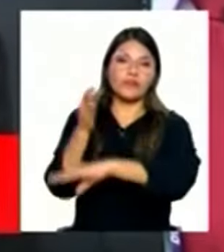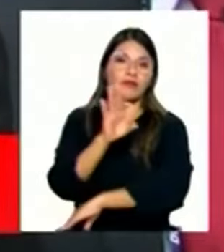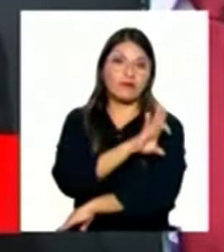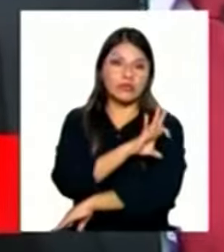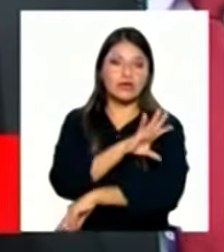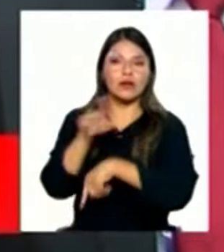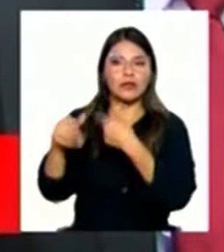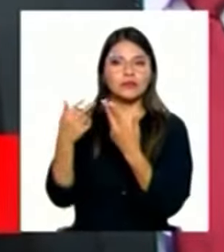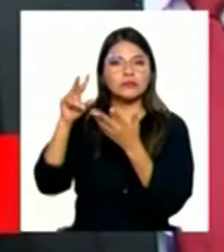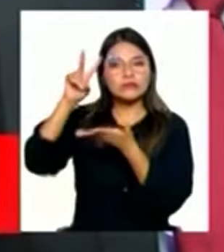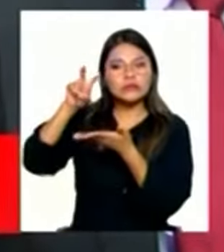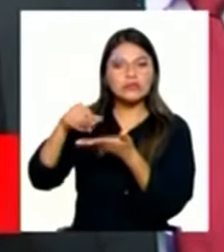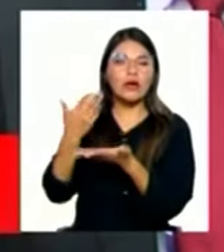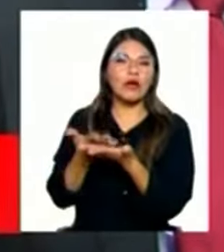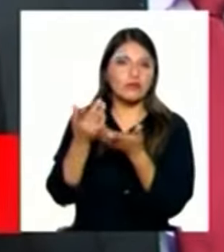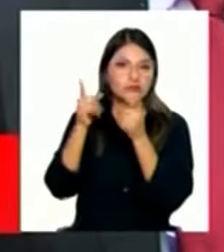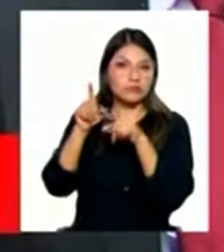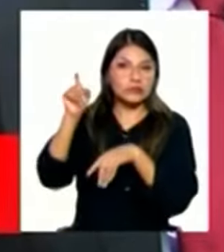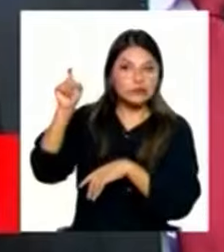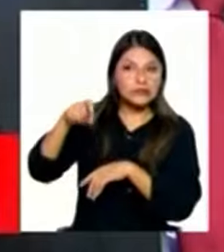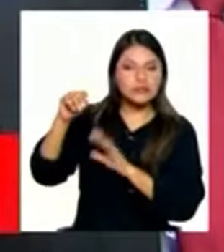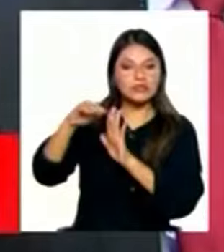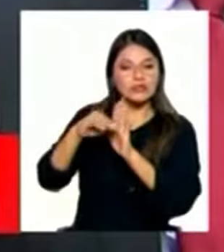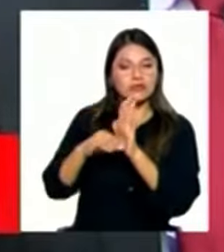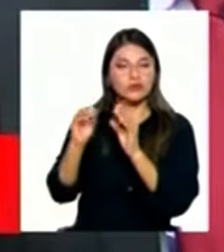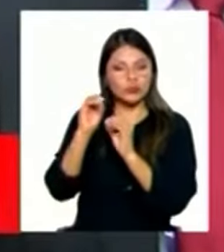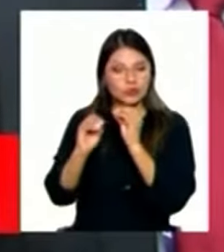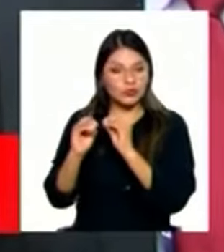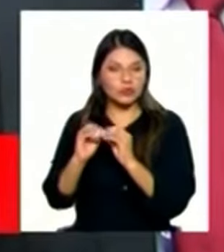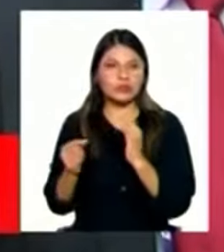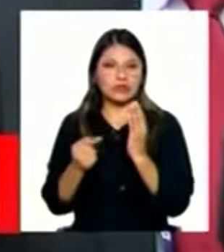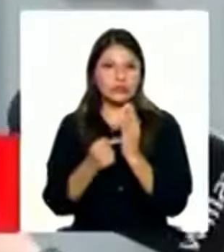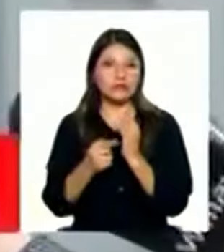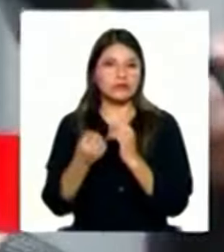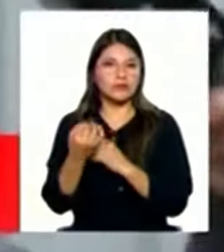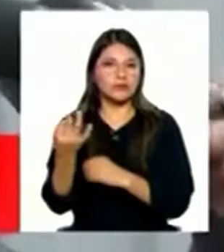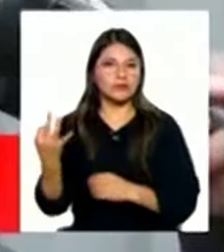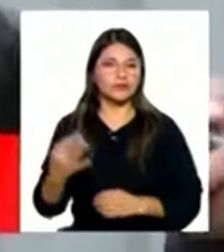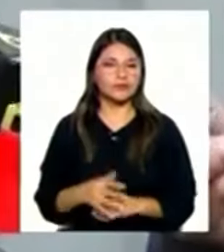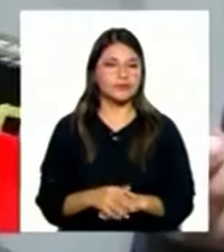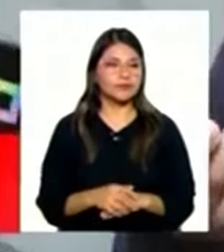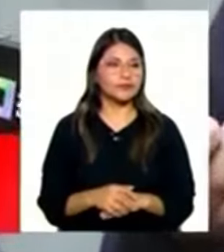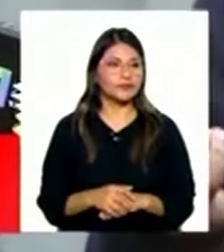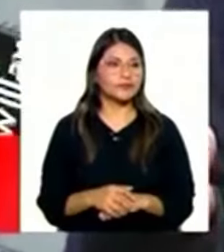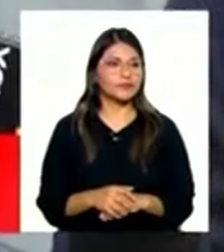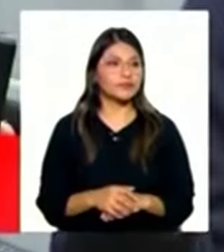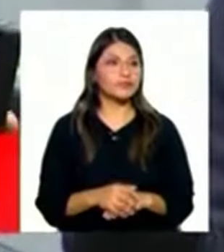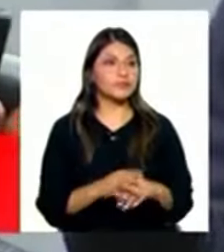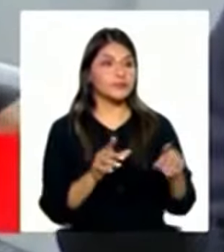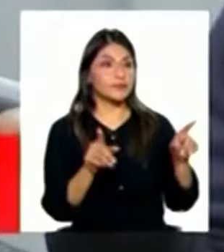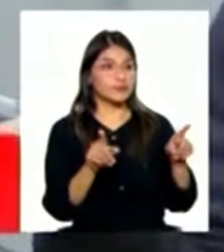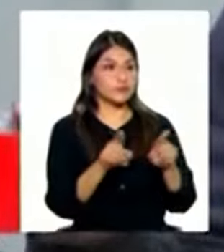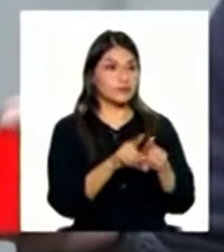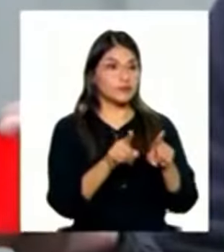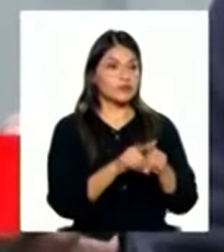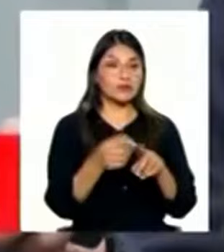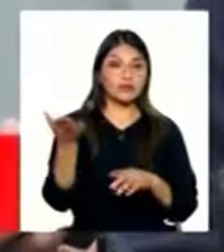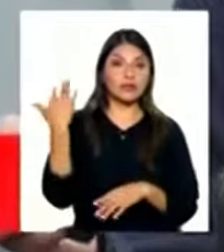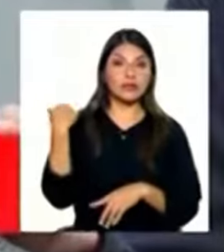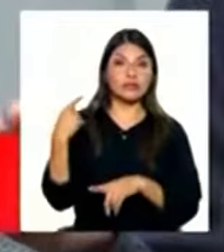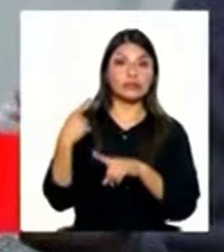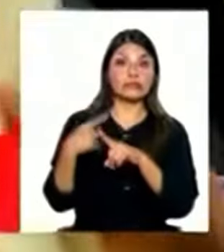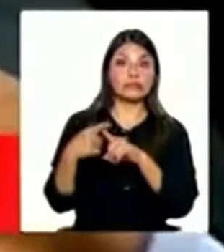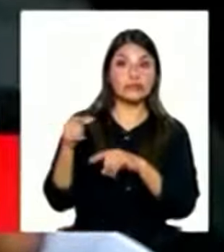para que pueda atender la necesidad de este aspecto técnico que requieren los peritajes. Por su parte, la defensa del ex jefe de